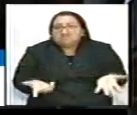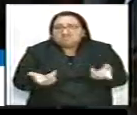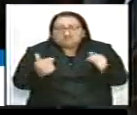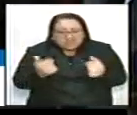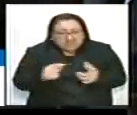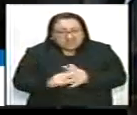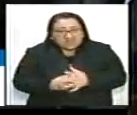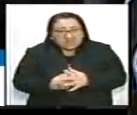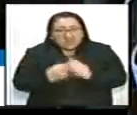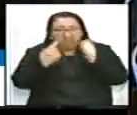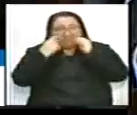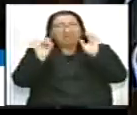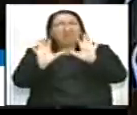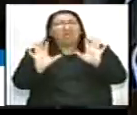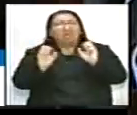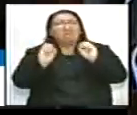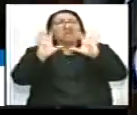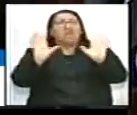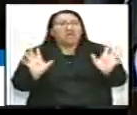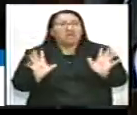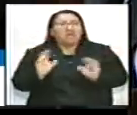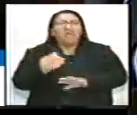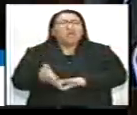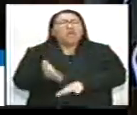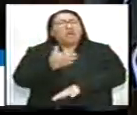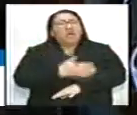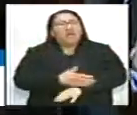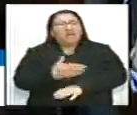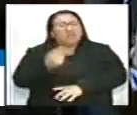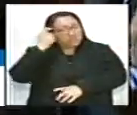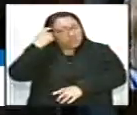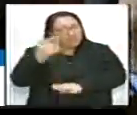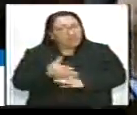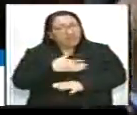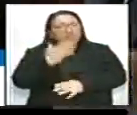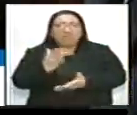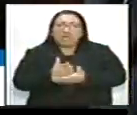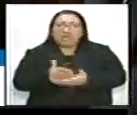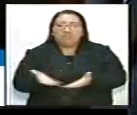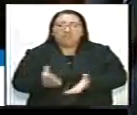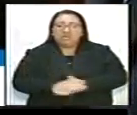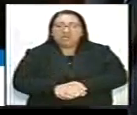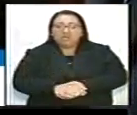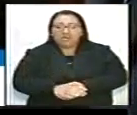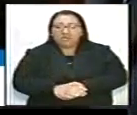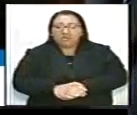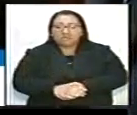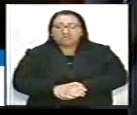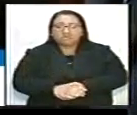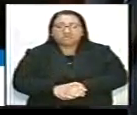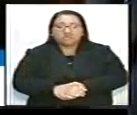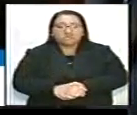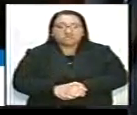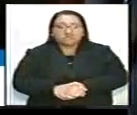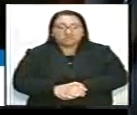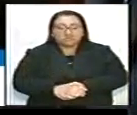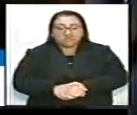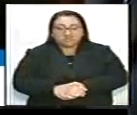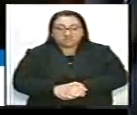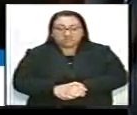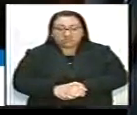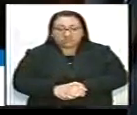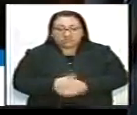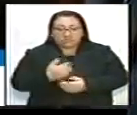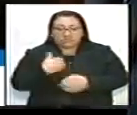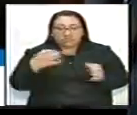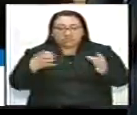¡oh, maravilla! No se dieron cuenta en su plan de gobierno que ese es un problema y que tenían que resolver los problemas sociales. Entonces, tenemos la